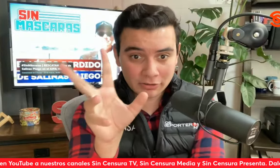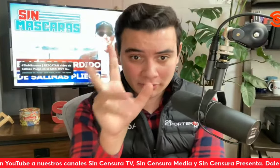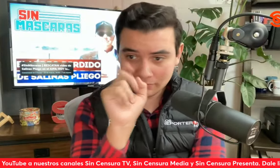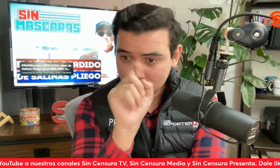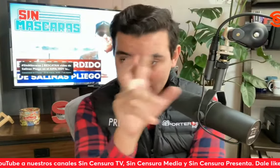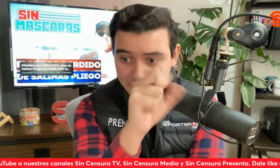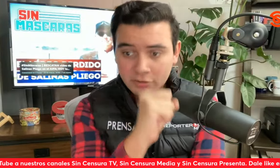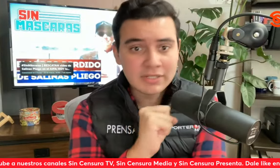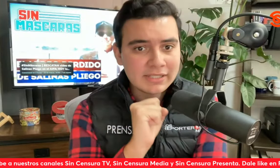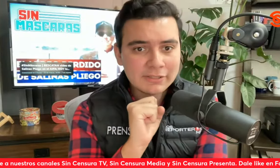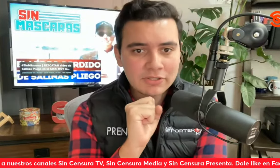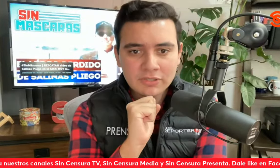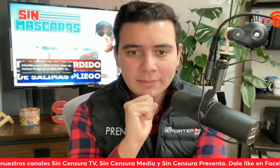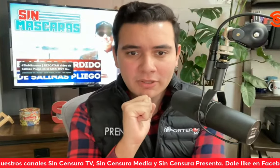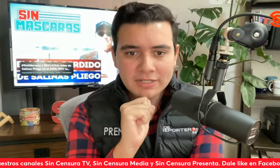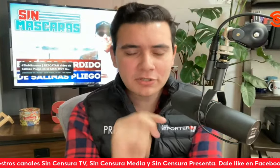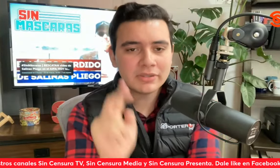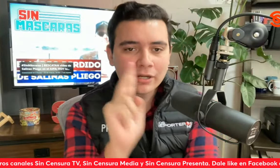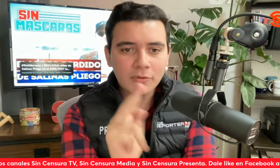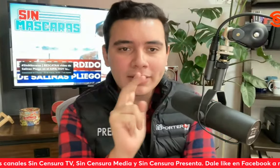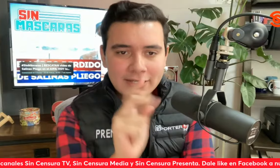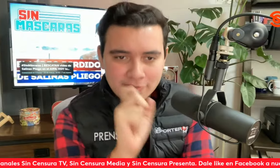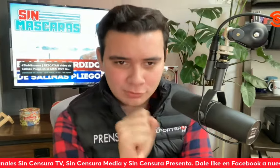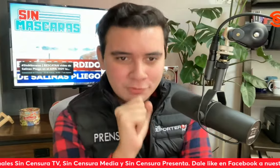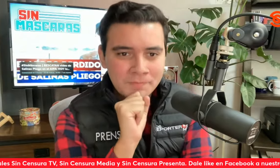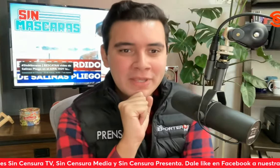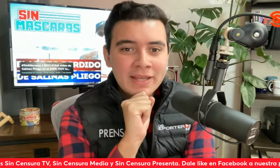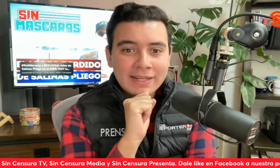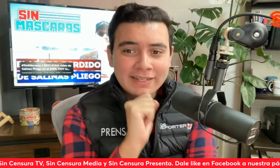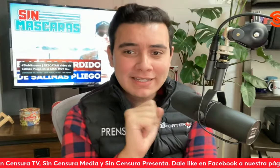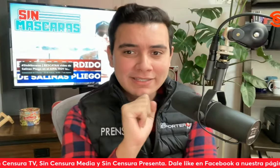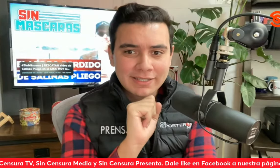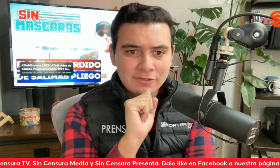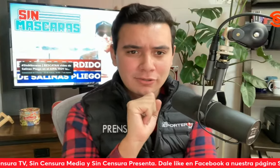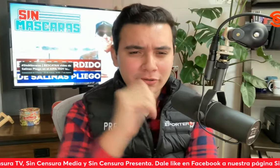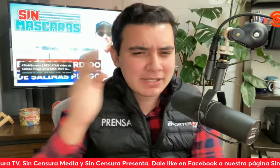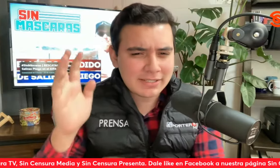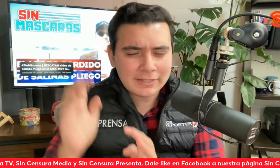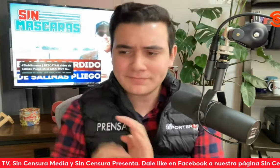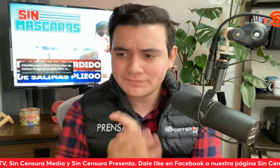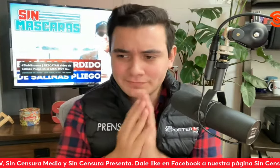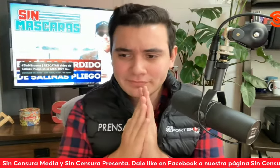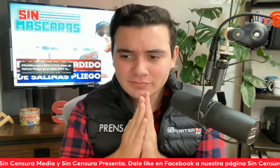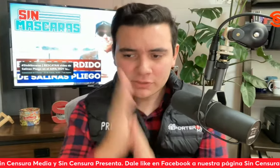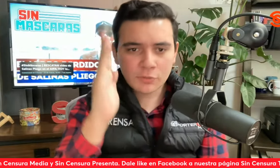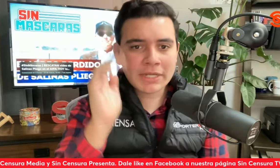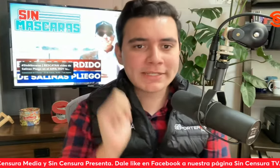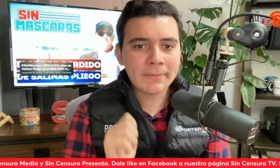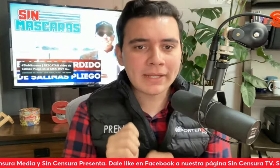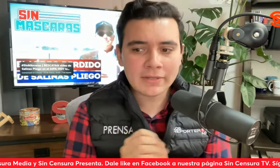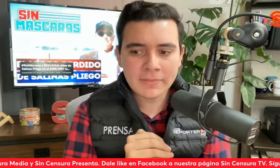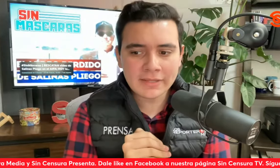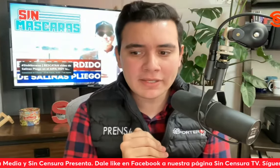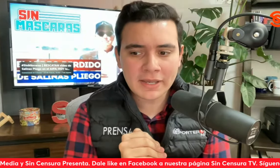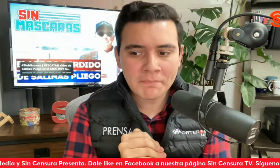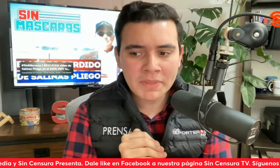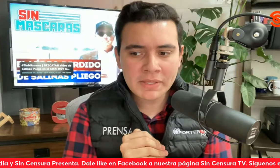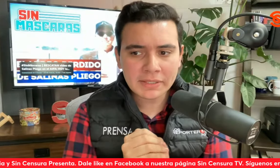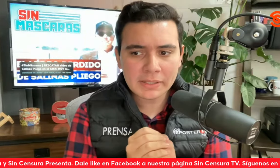en en torno a esta situación de la moderación te acuerdas tú que hace tan solo que será una semana y